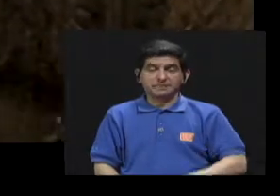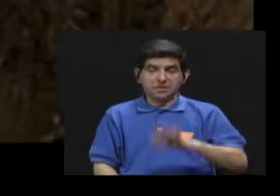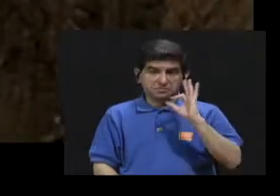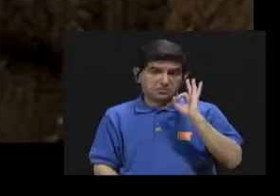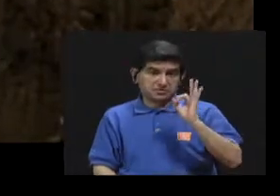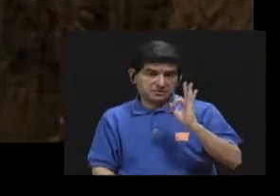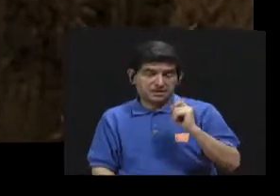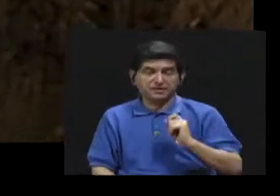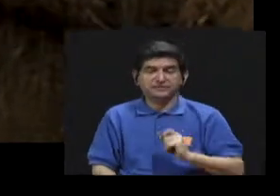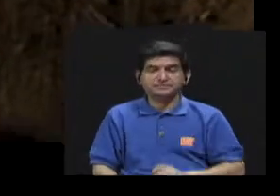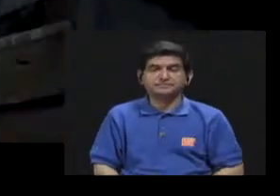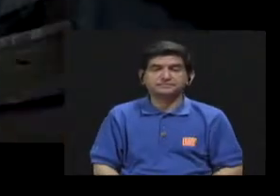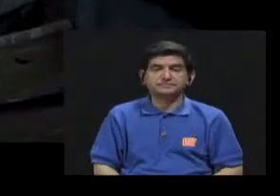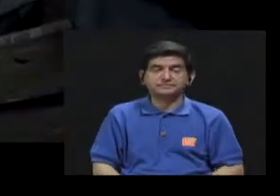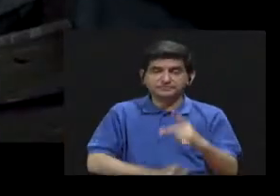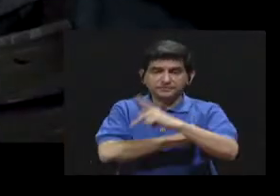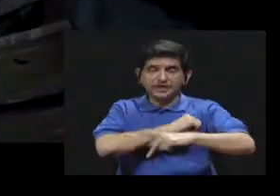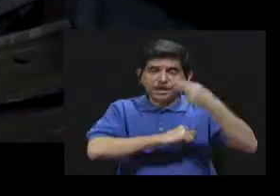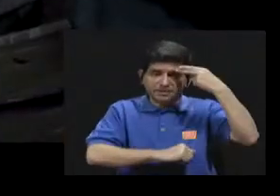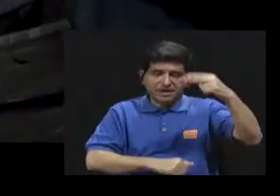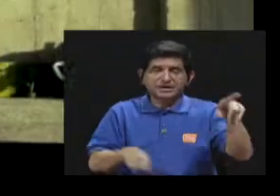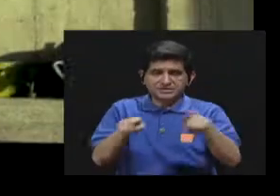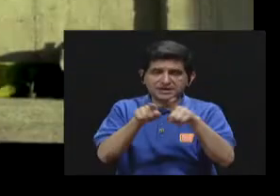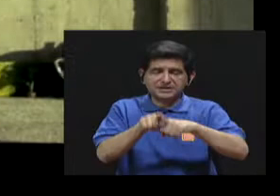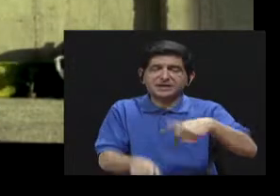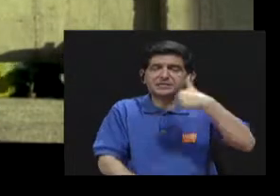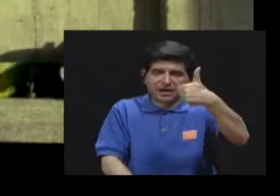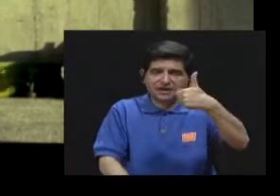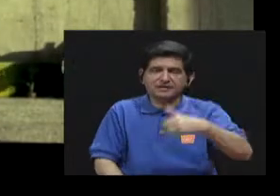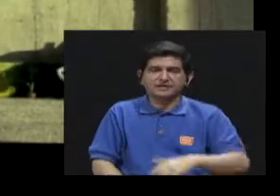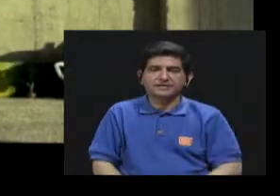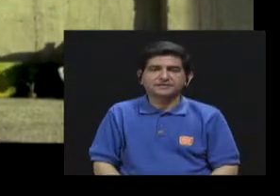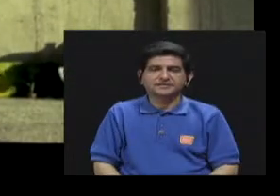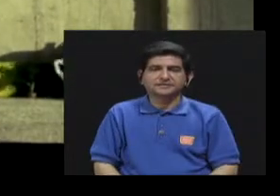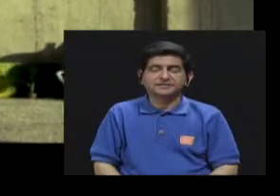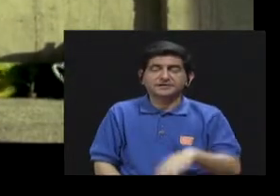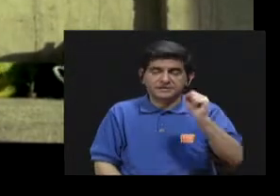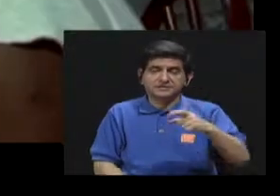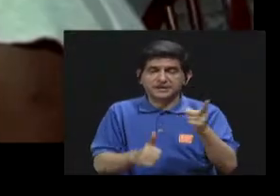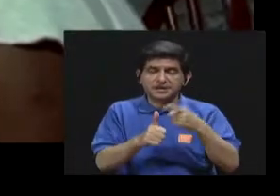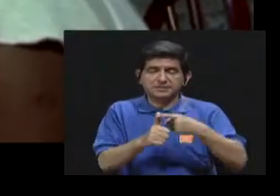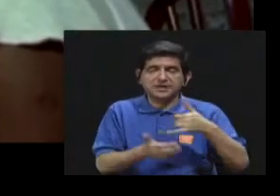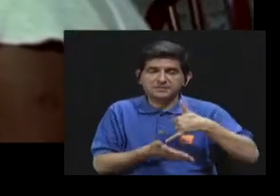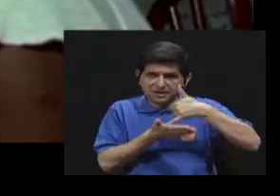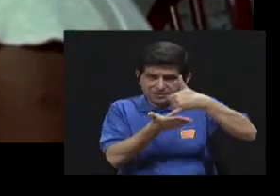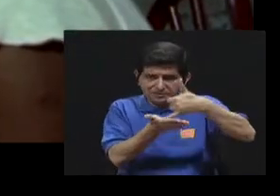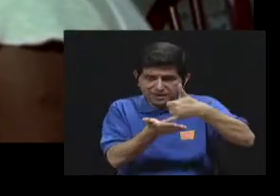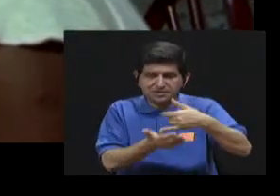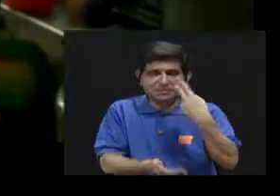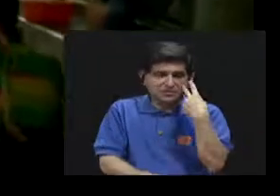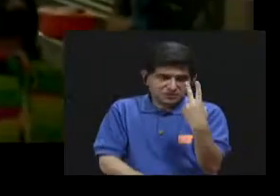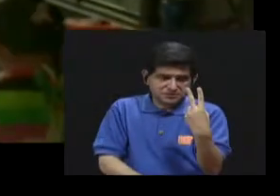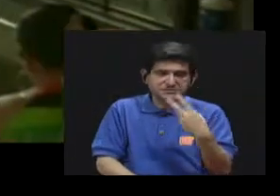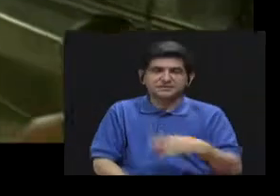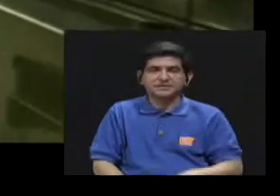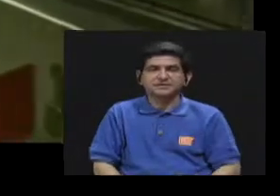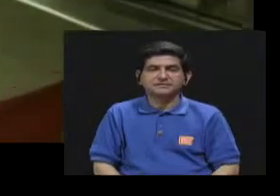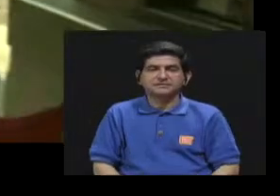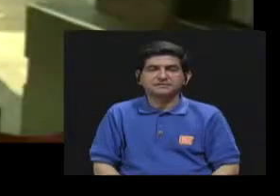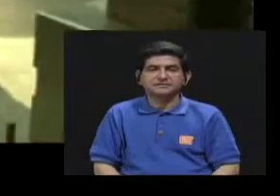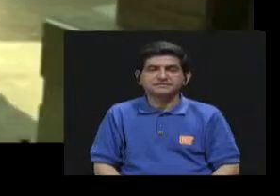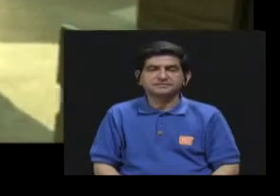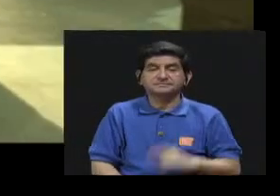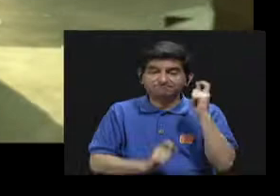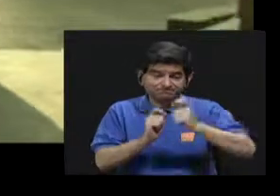Bueno, país dedicado y también ganador. Uh-huh. Es el primer premio que vemos y pues